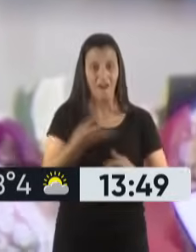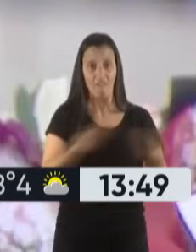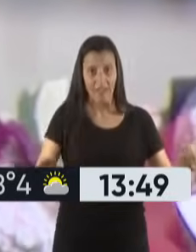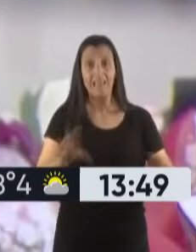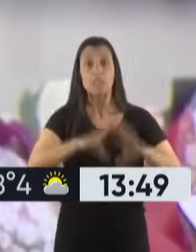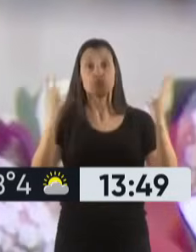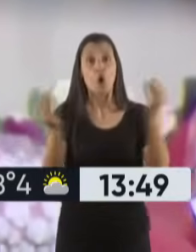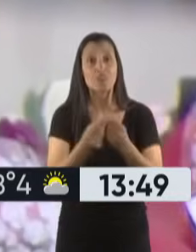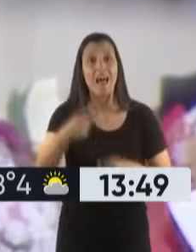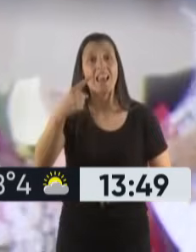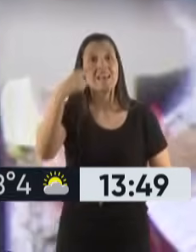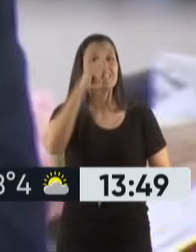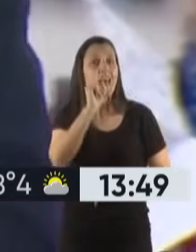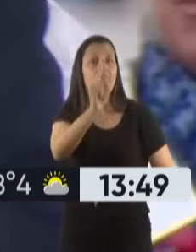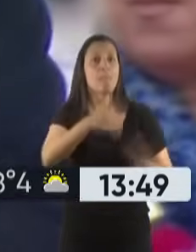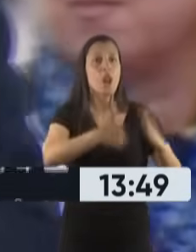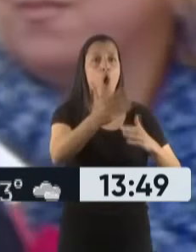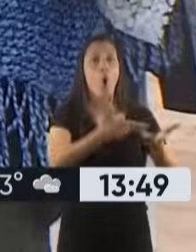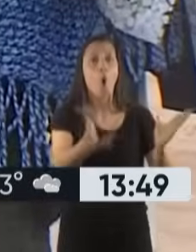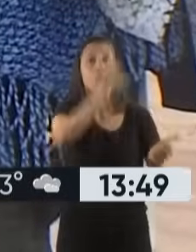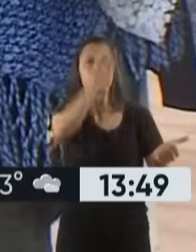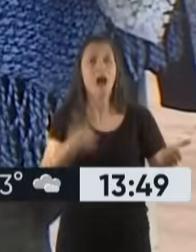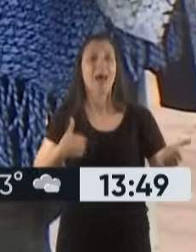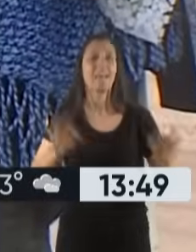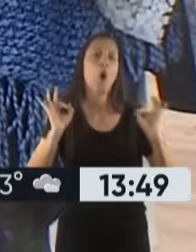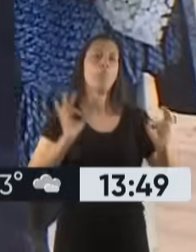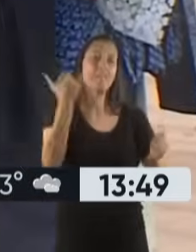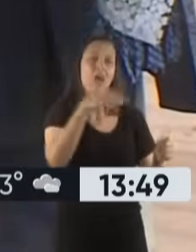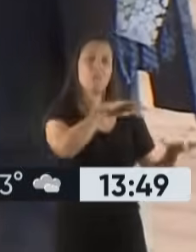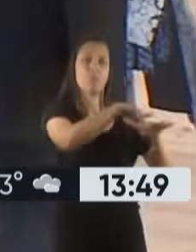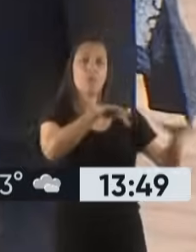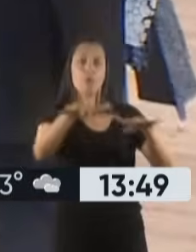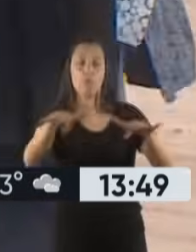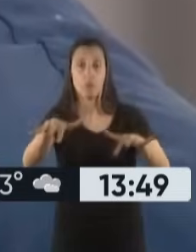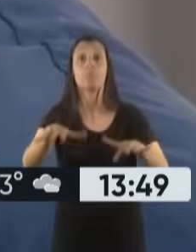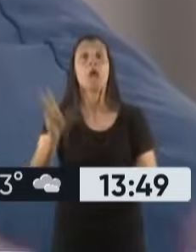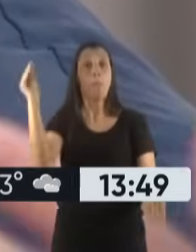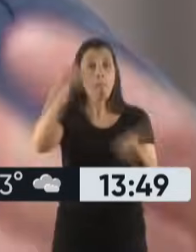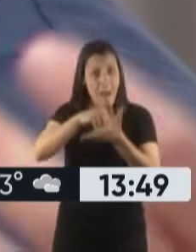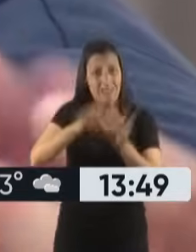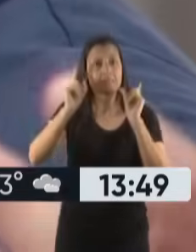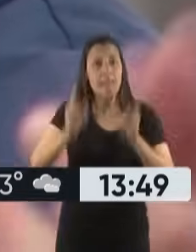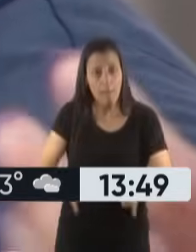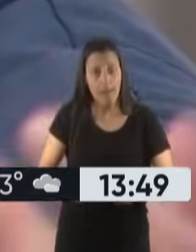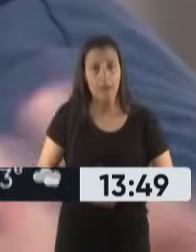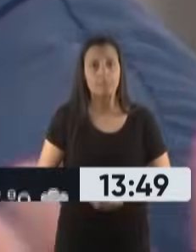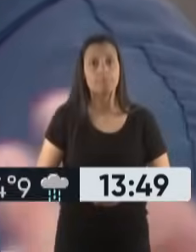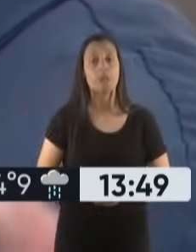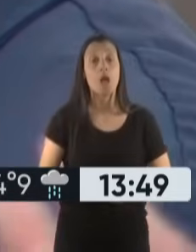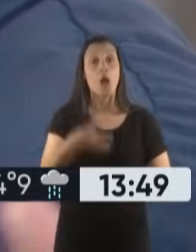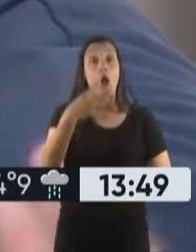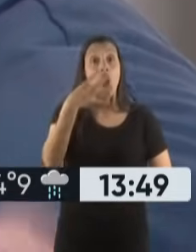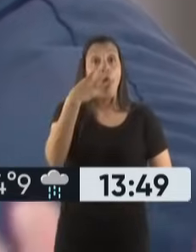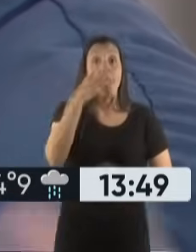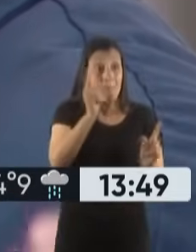hicimos 7.000 obras públicas en toda la Argentina y además 4.000